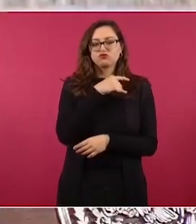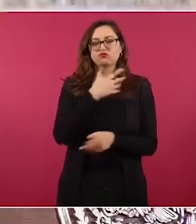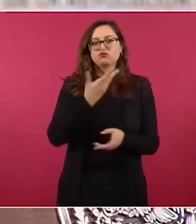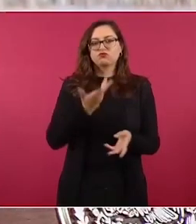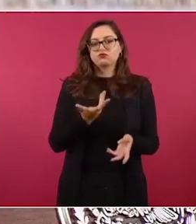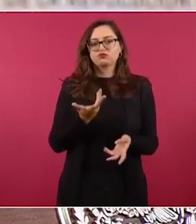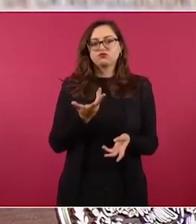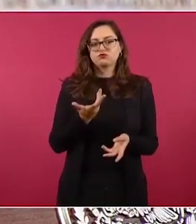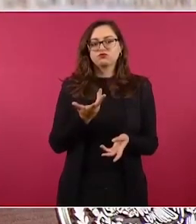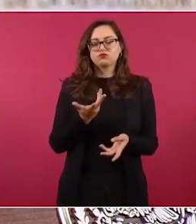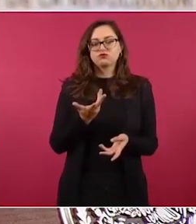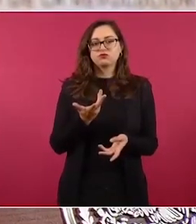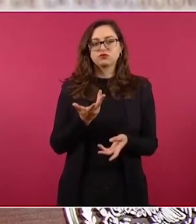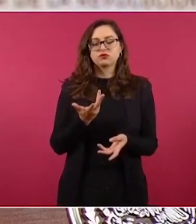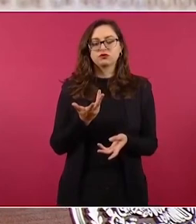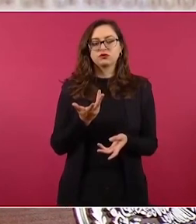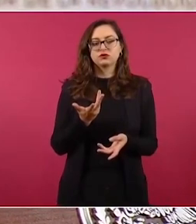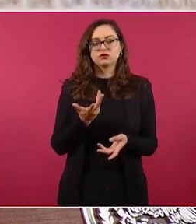también